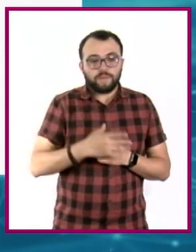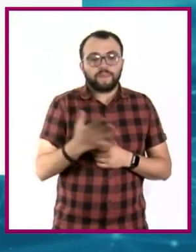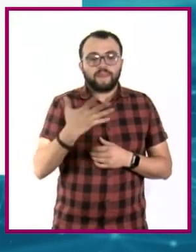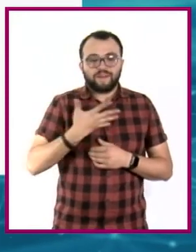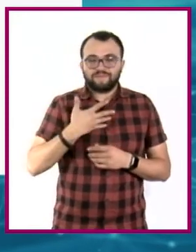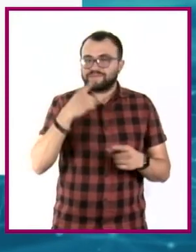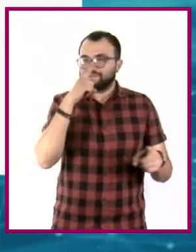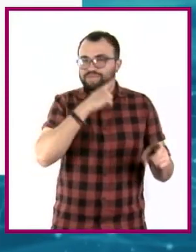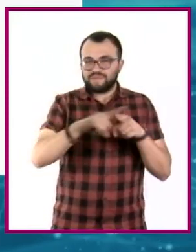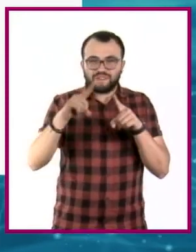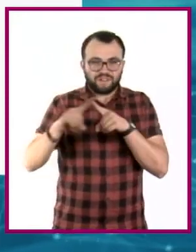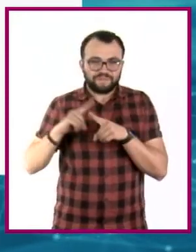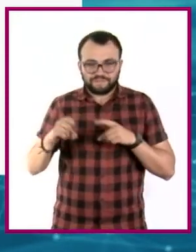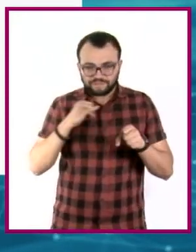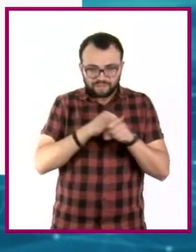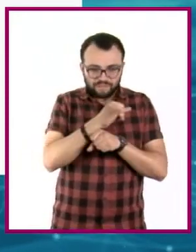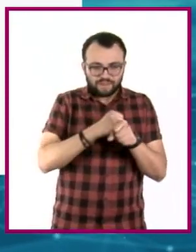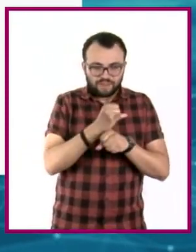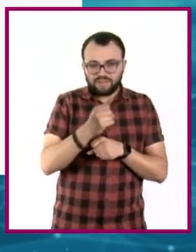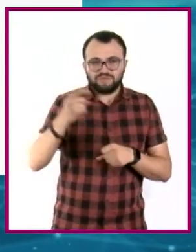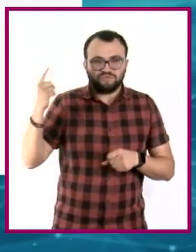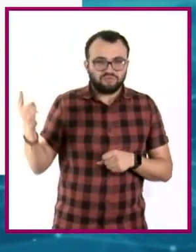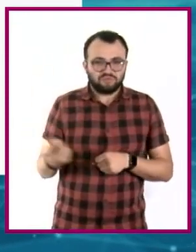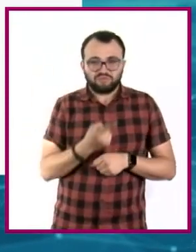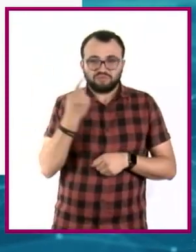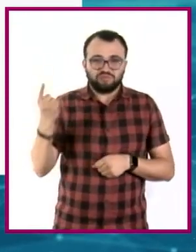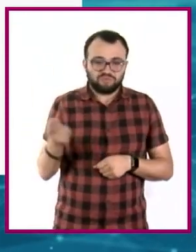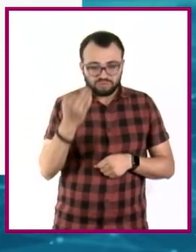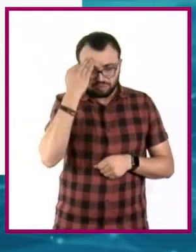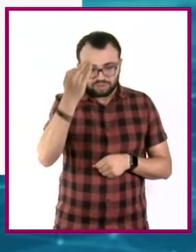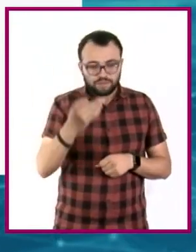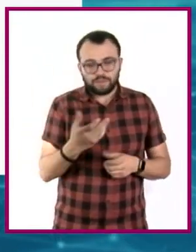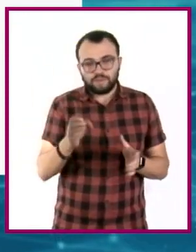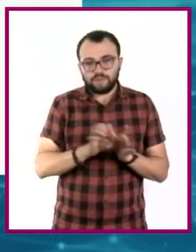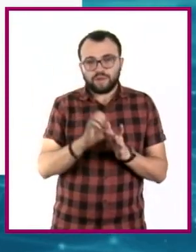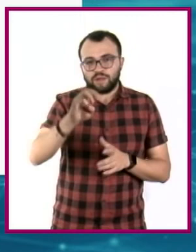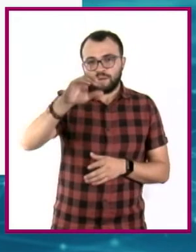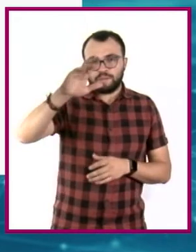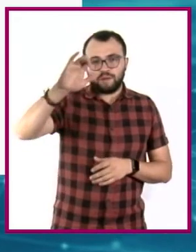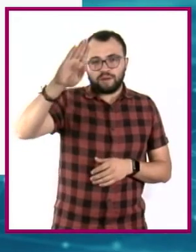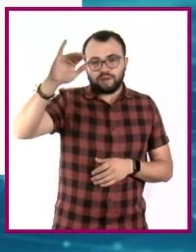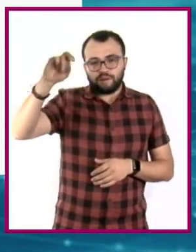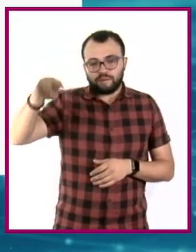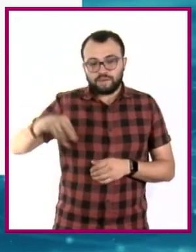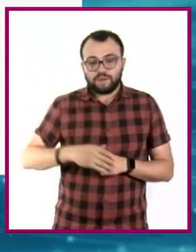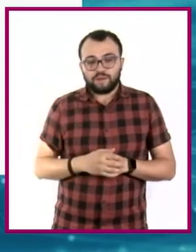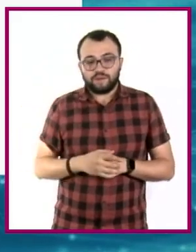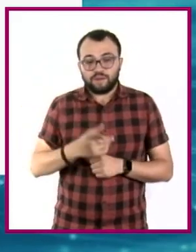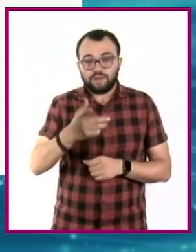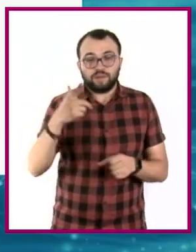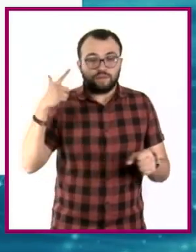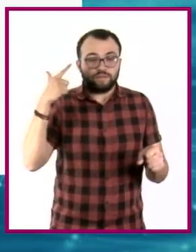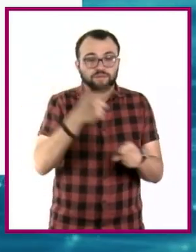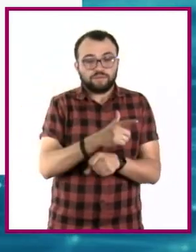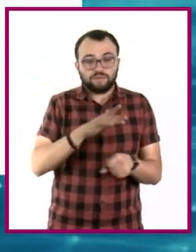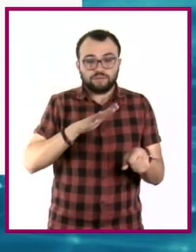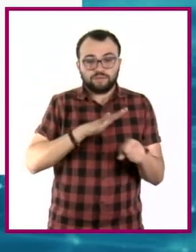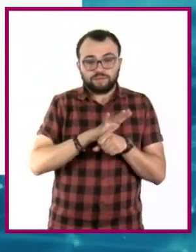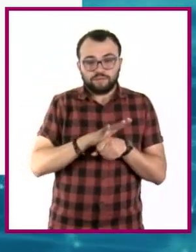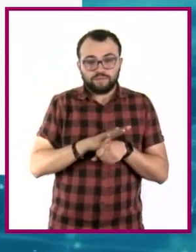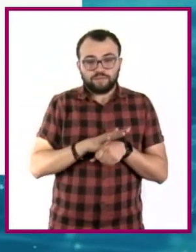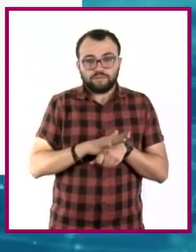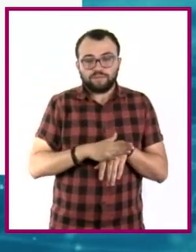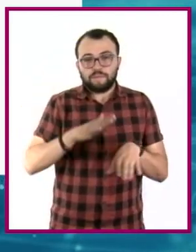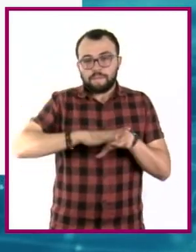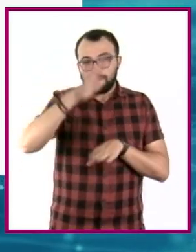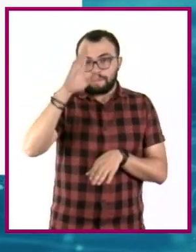realizado diversas investigaciones a través del tiempo, como las de Mehrabian, que se han destacado por encontrar que nos comunicamos más